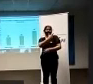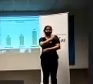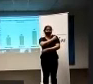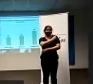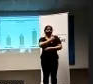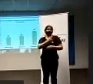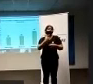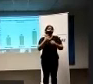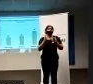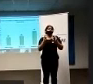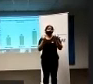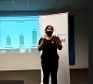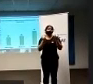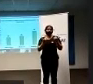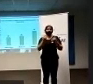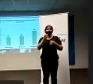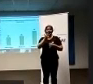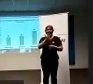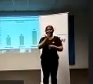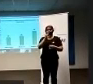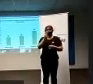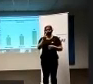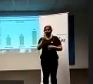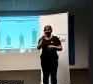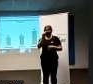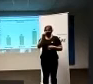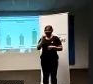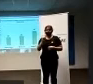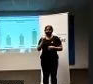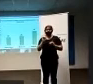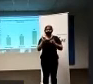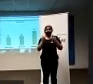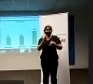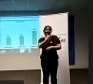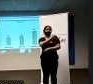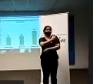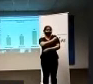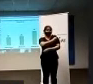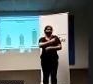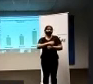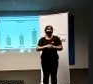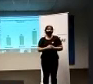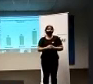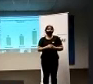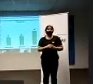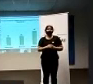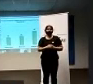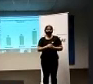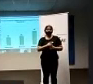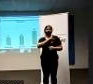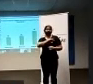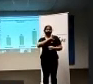crónicos 42%, 48% en pacientes de 50 años y más, y en personal de salud